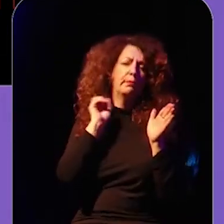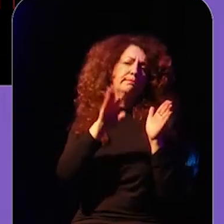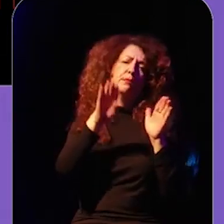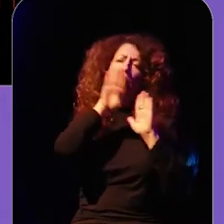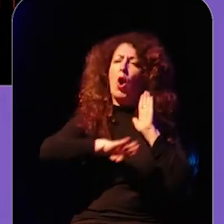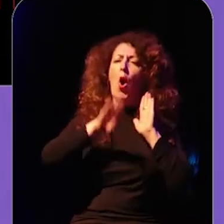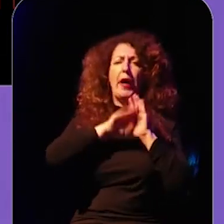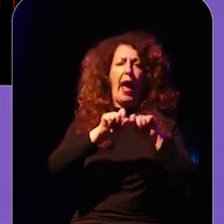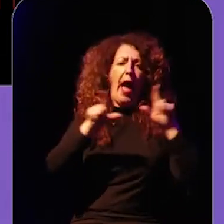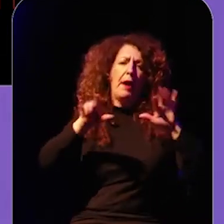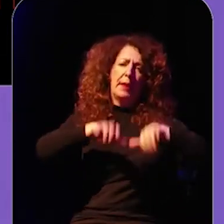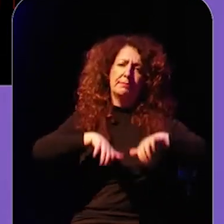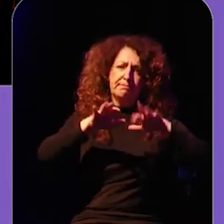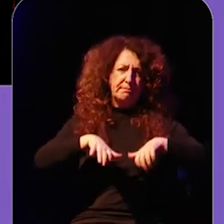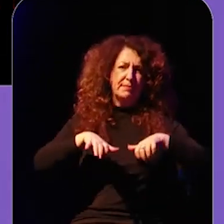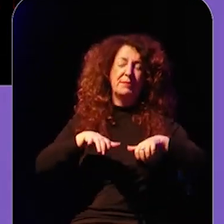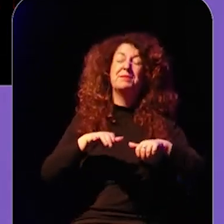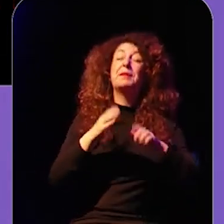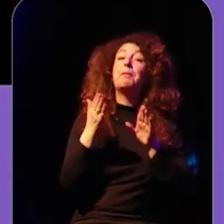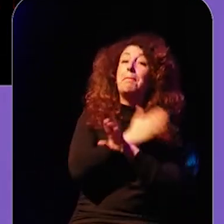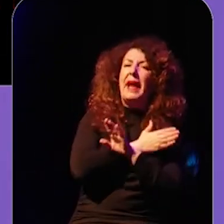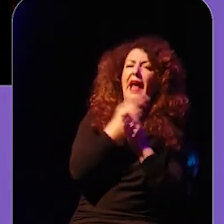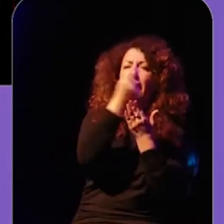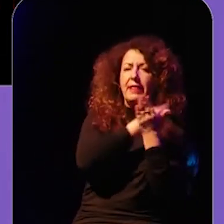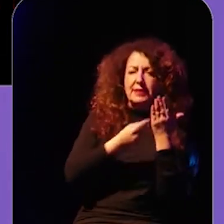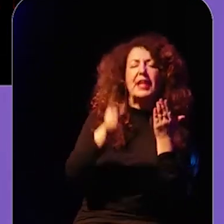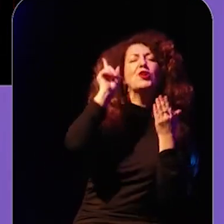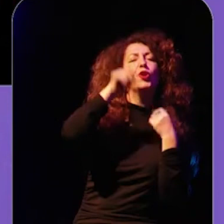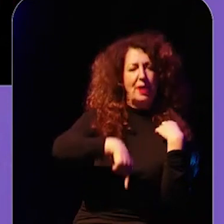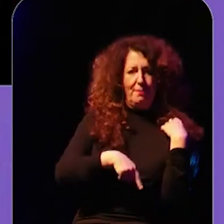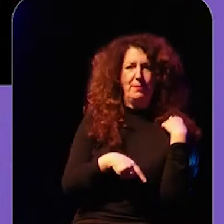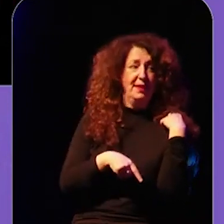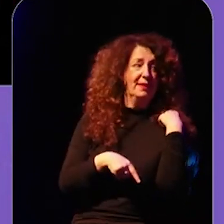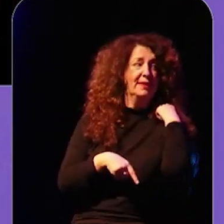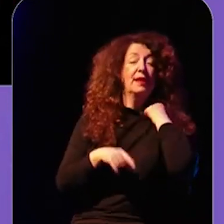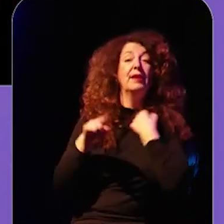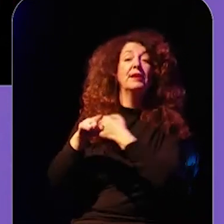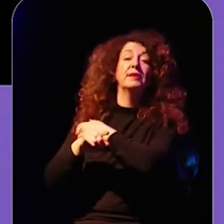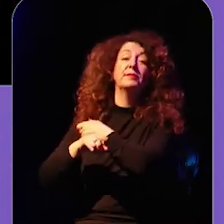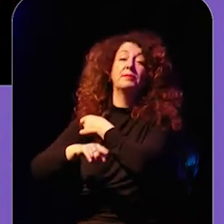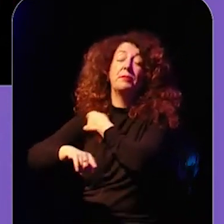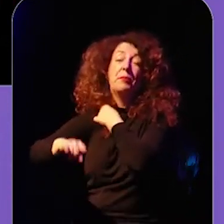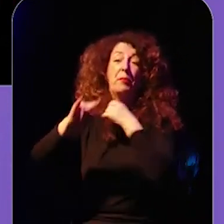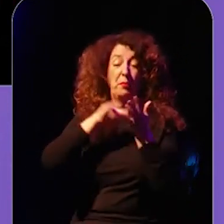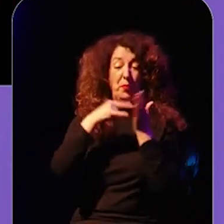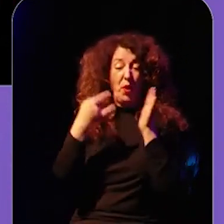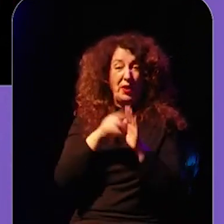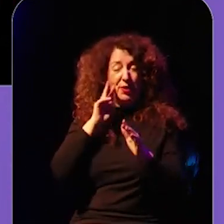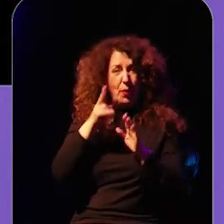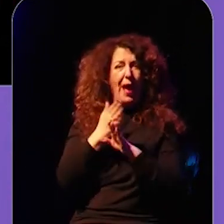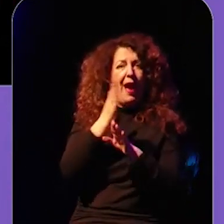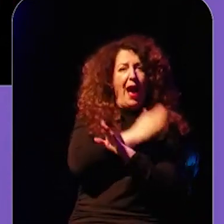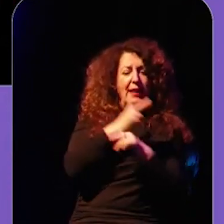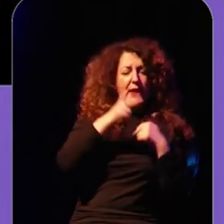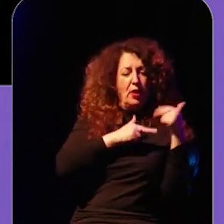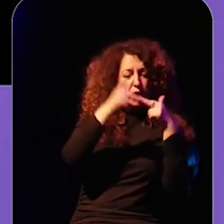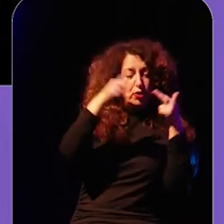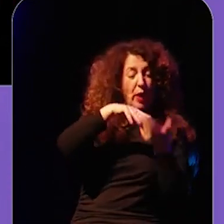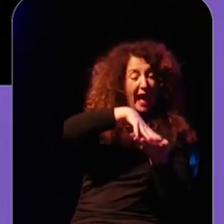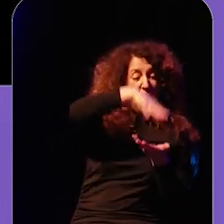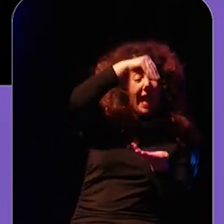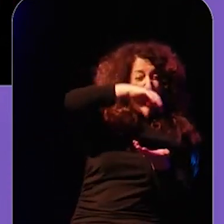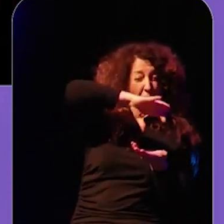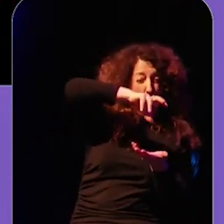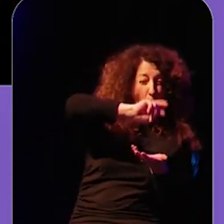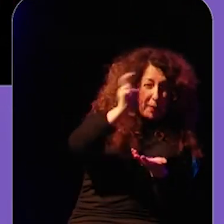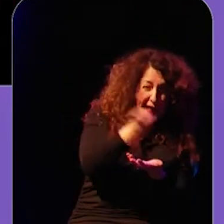en todas sus fases, empezando por el prediseño. Los proyectos que hemos visto hasta ahora estaban ya construidos, había una geometría y adaptábamos la